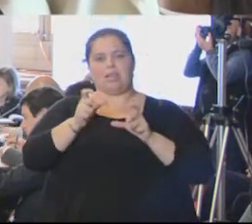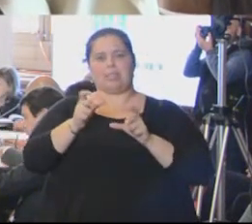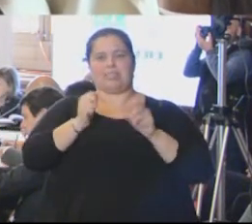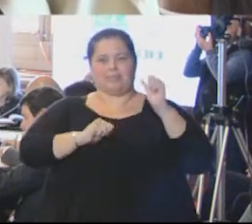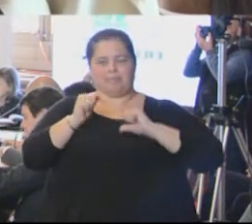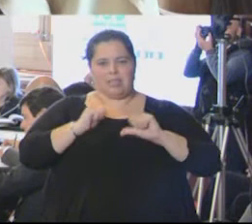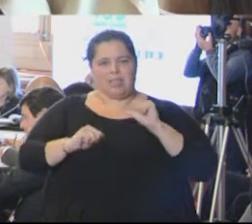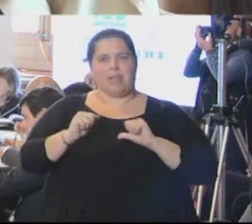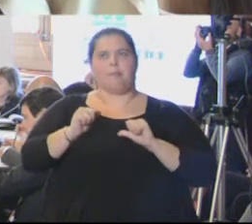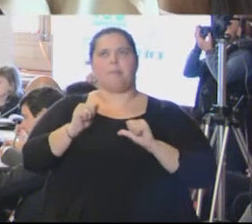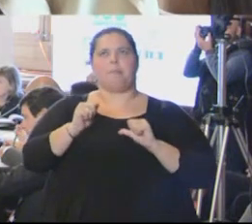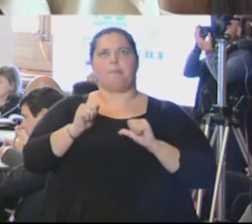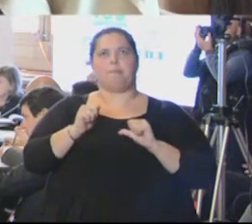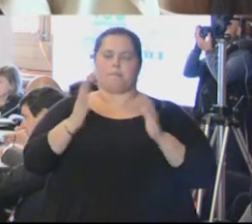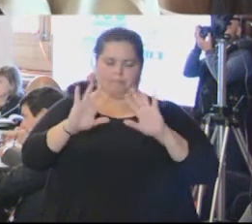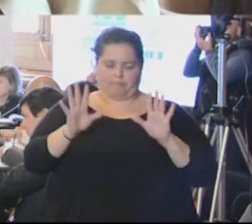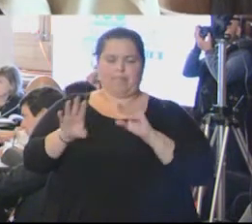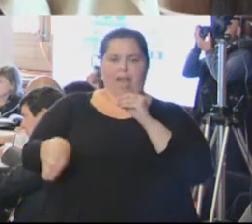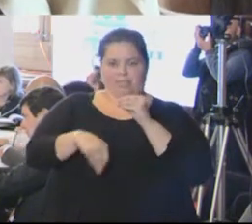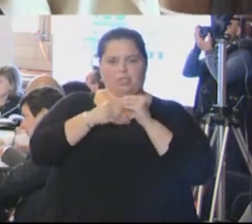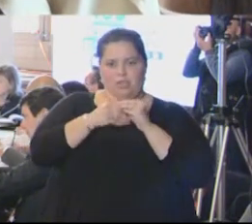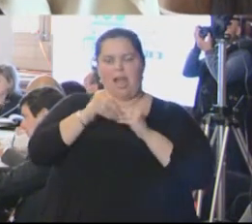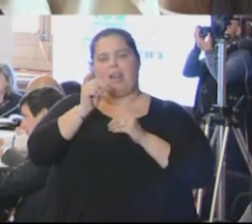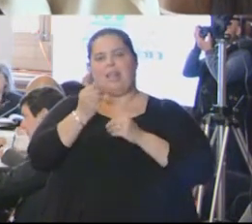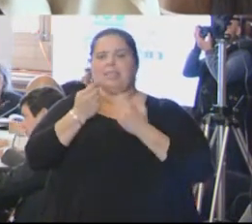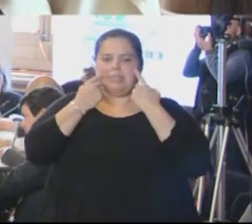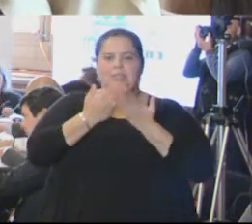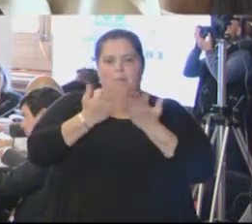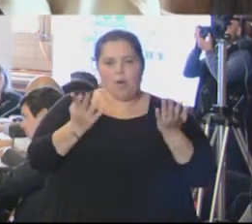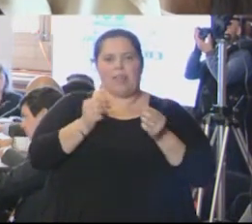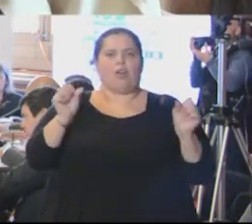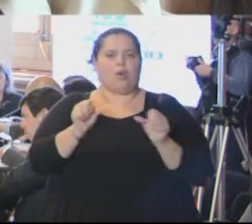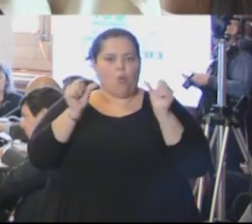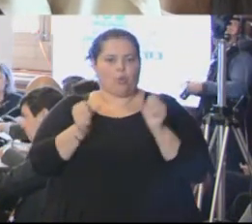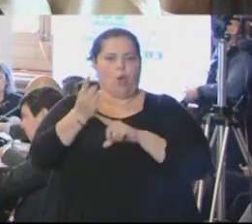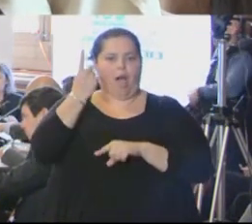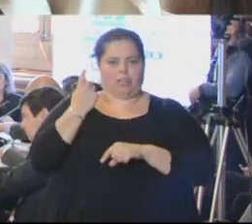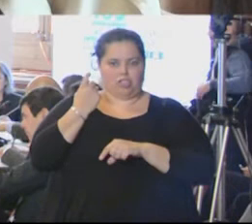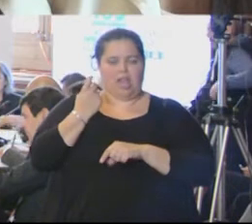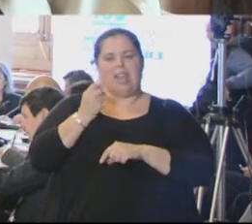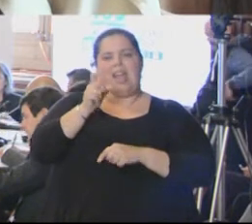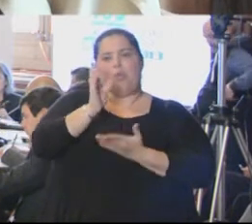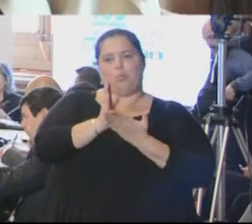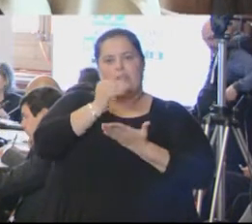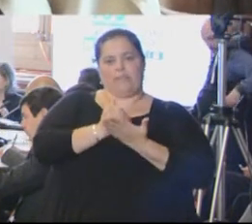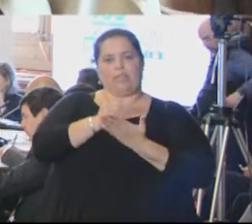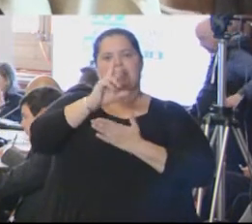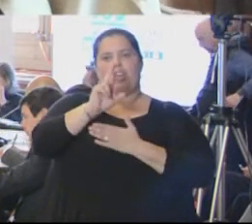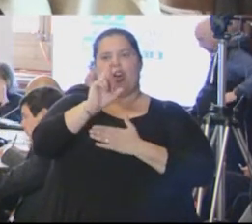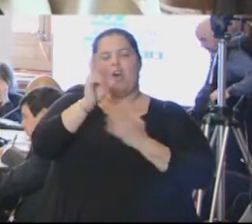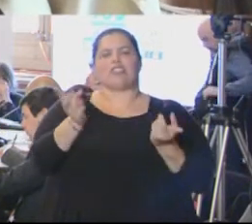adicional a ello, se señala lo que ocurrió el día de ayer en el municipio del Retorno, en donde